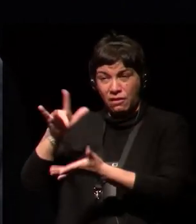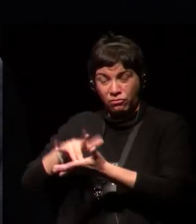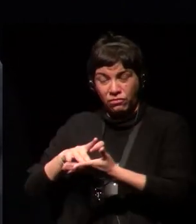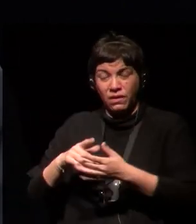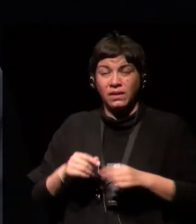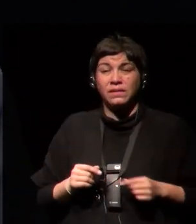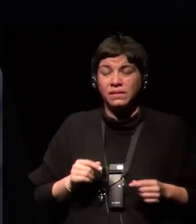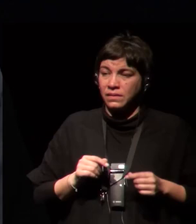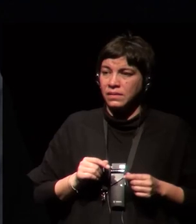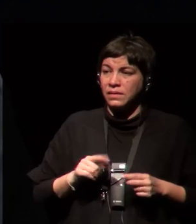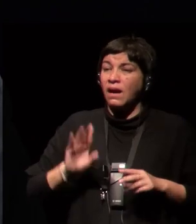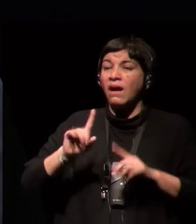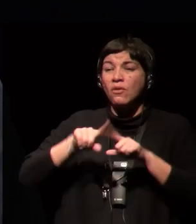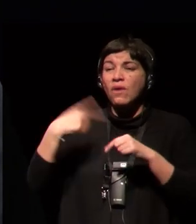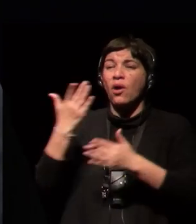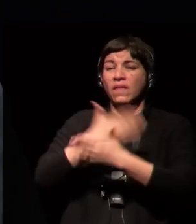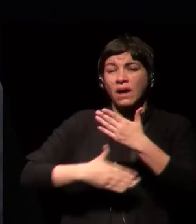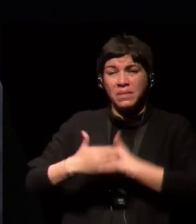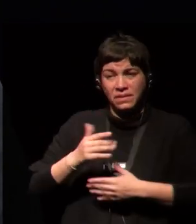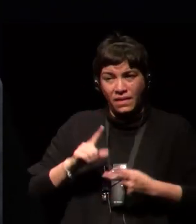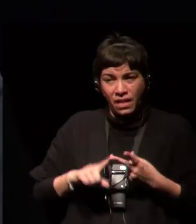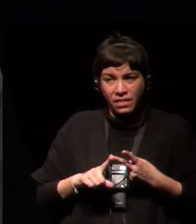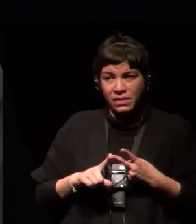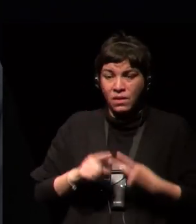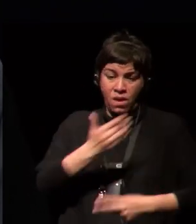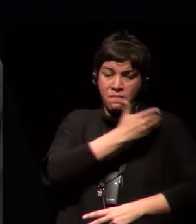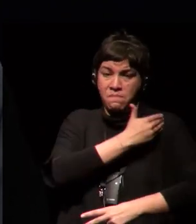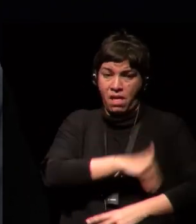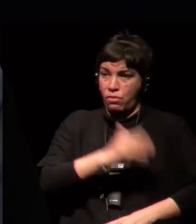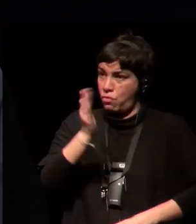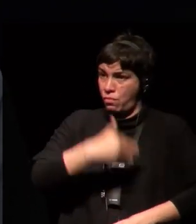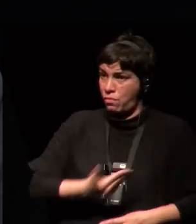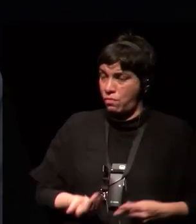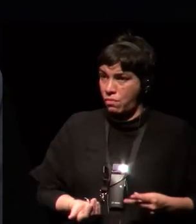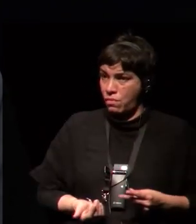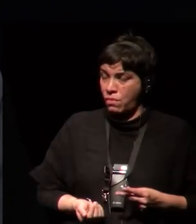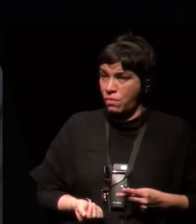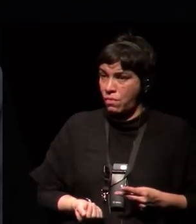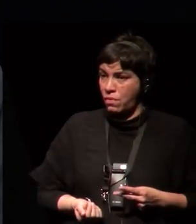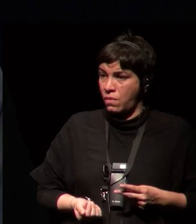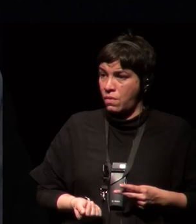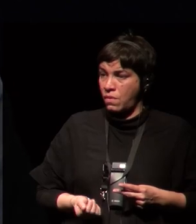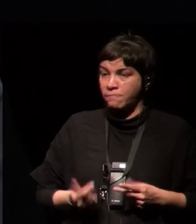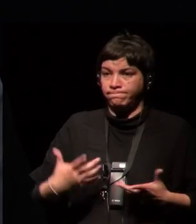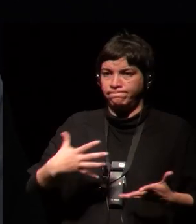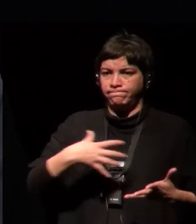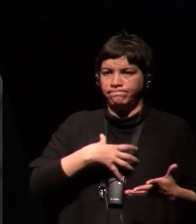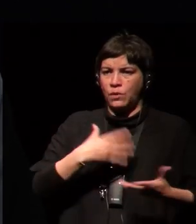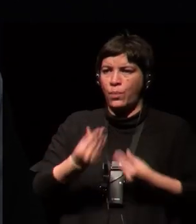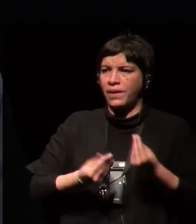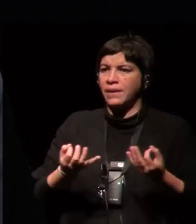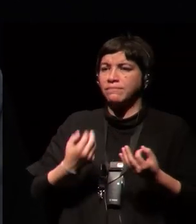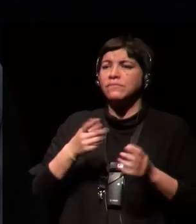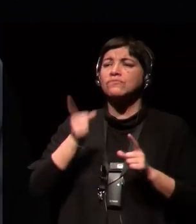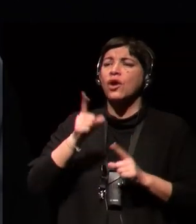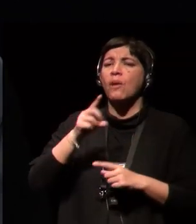discapacitado, sin un brazo. And he couldn't do anything no podía hacer otra cosa más que pintar, de forma que fue al